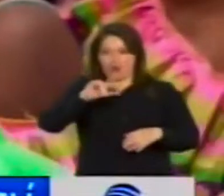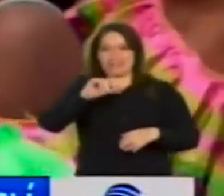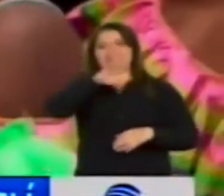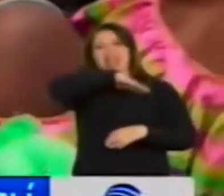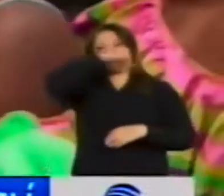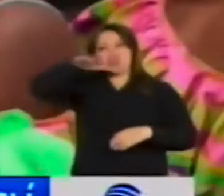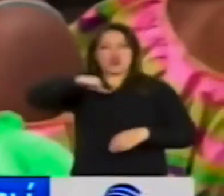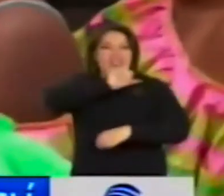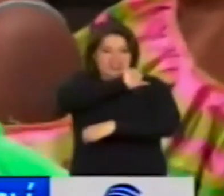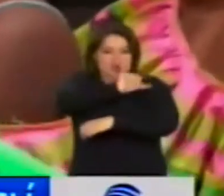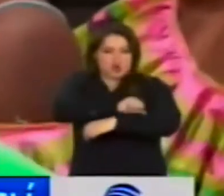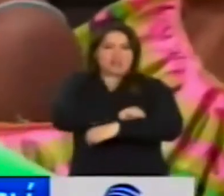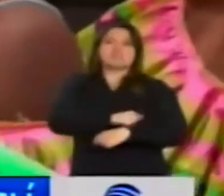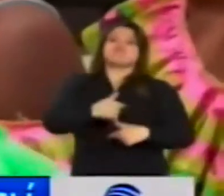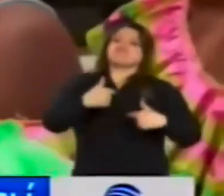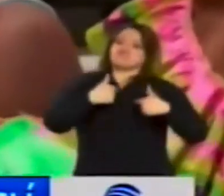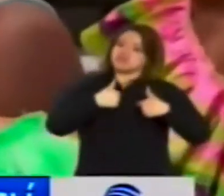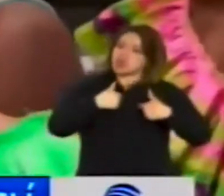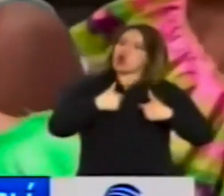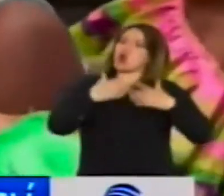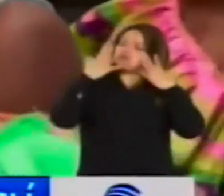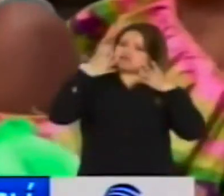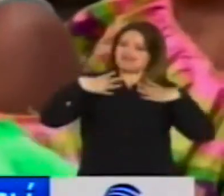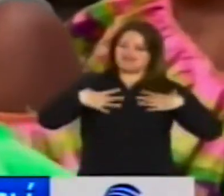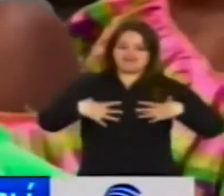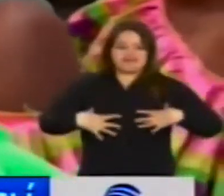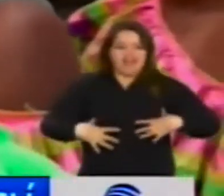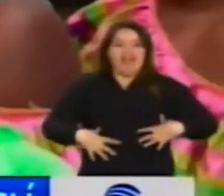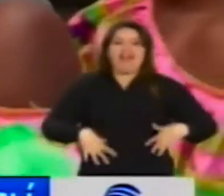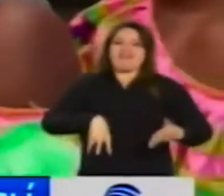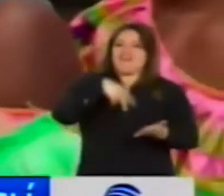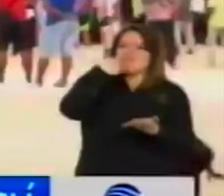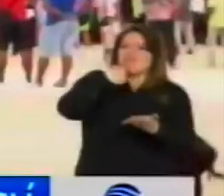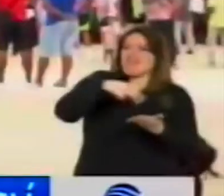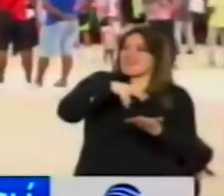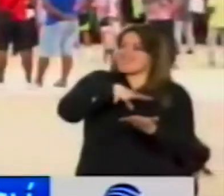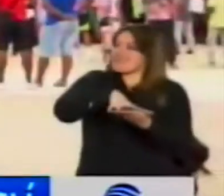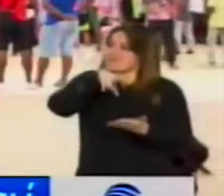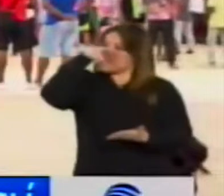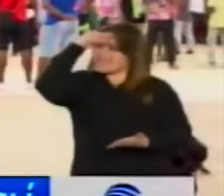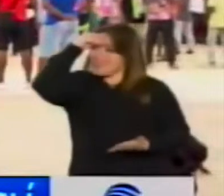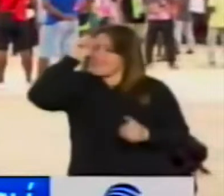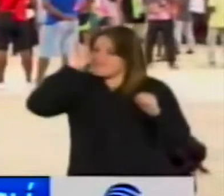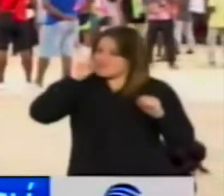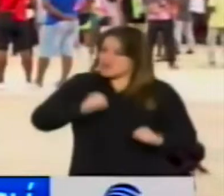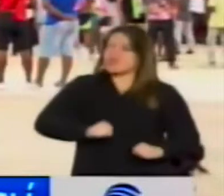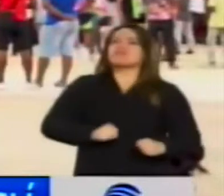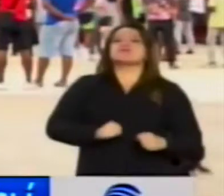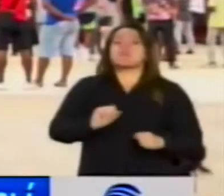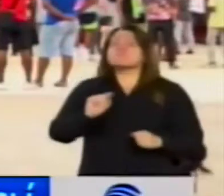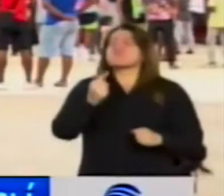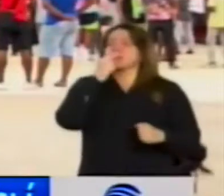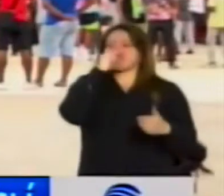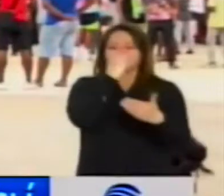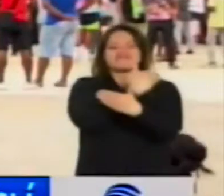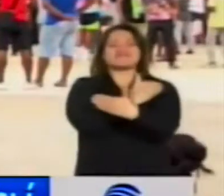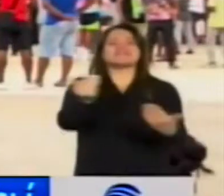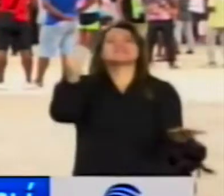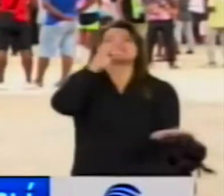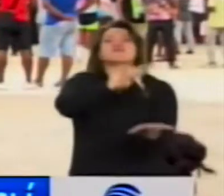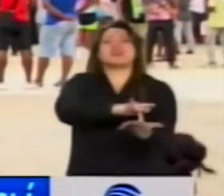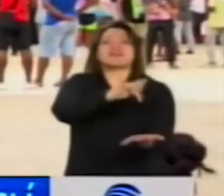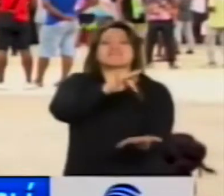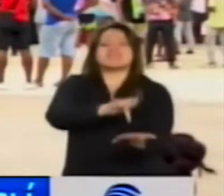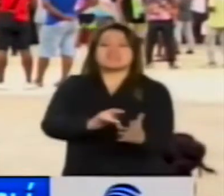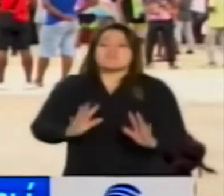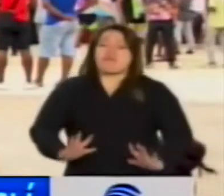algo que uno puede aprender a convivir y a aprender a bailar. Primer festivalito para niños que pretende